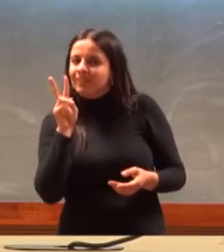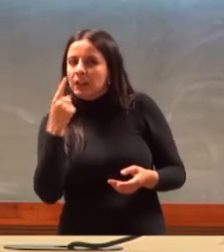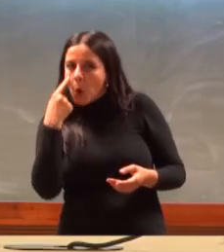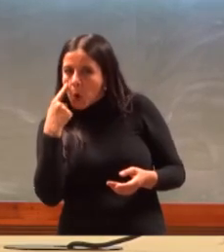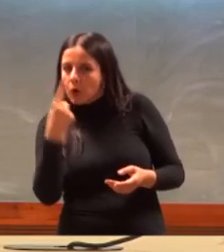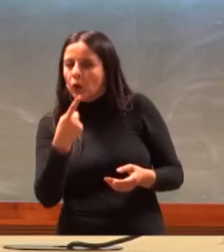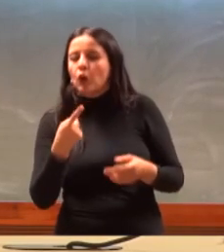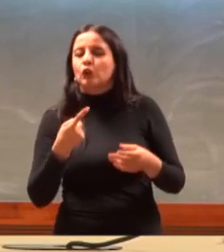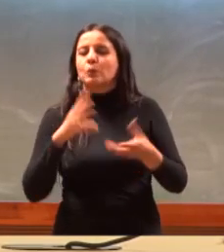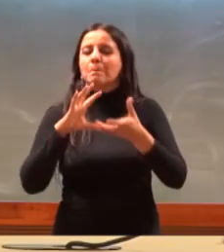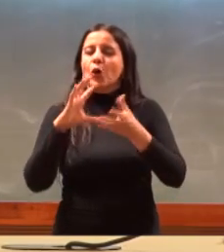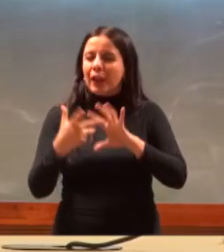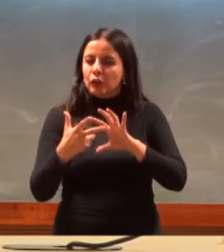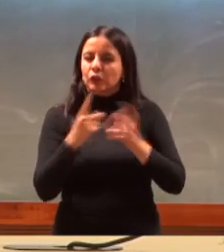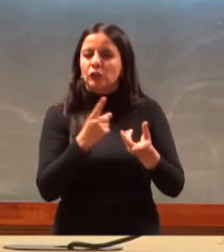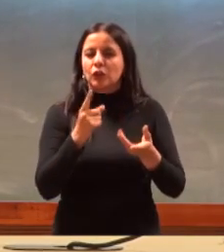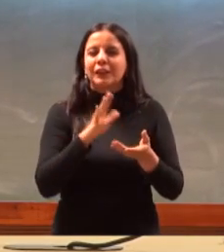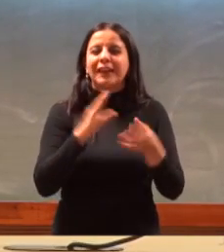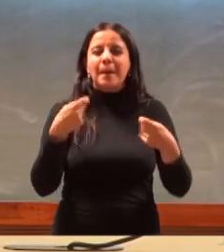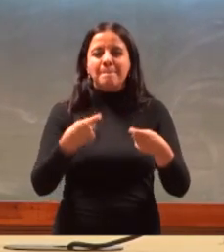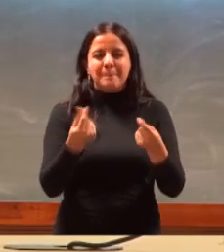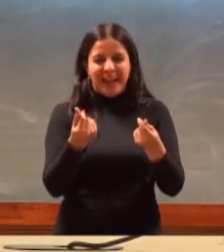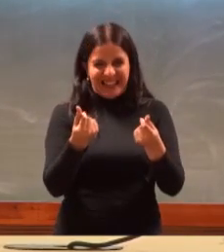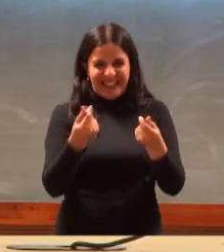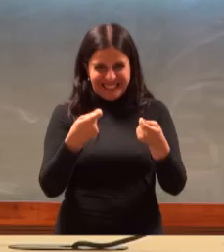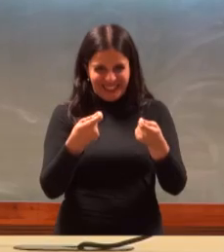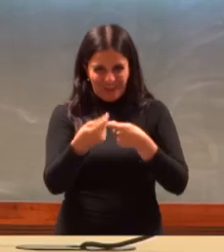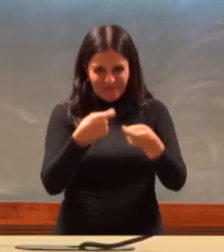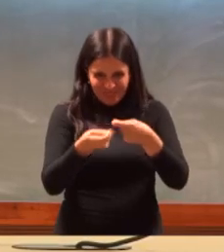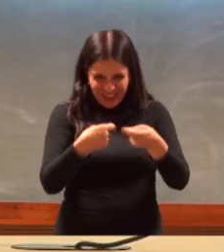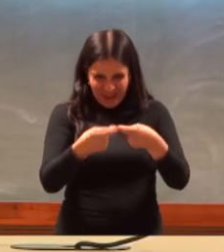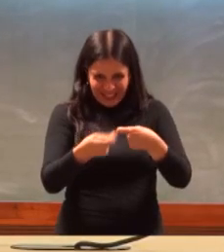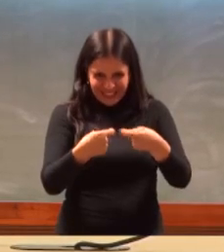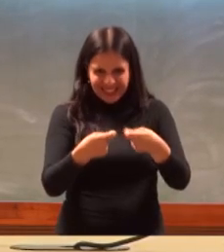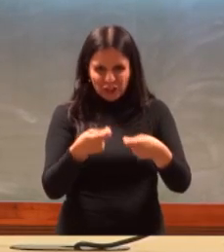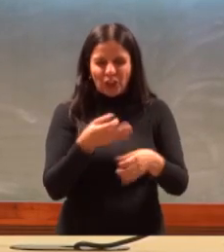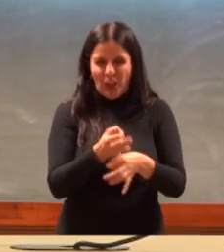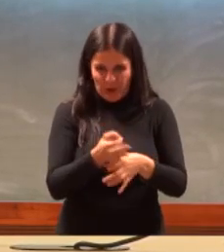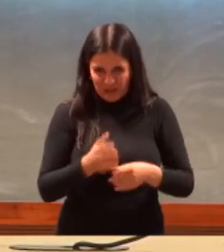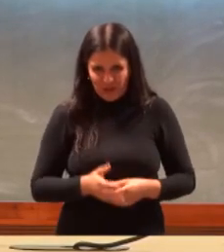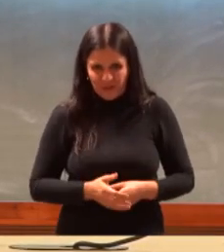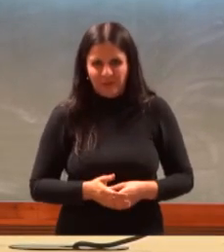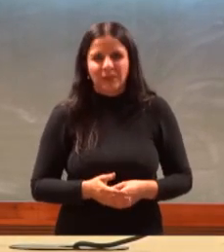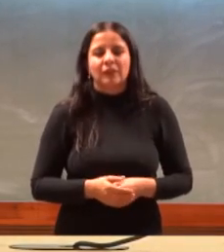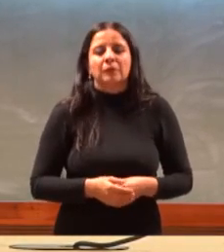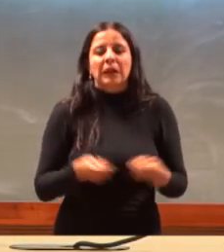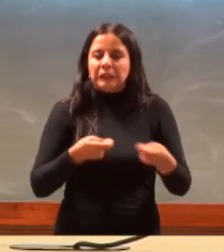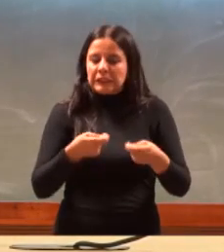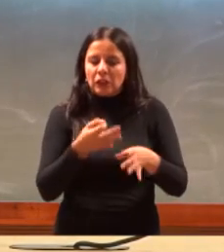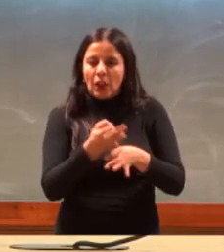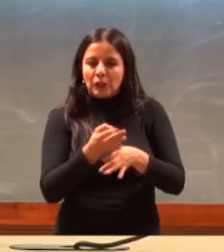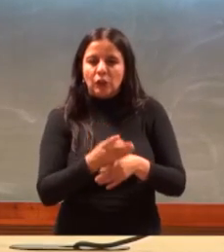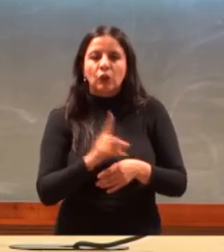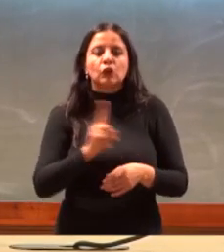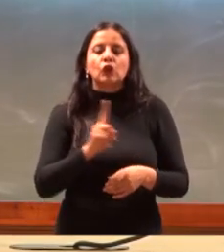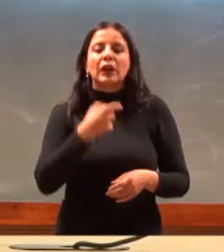universidad en eso estamos completamente firmes pero la cosa es que lo haremos de otra manera lo haremos de manera plural participativa